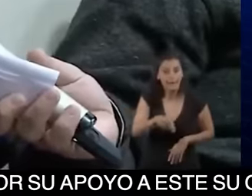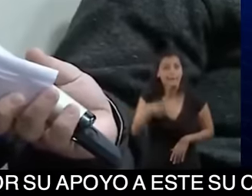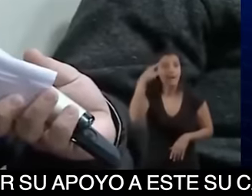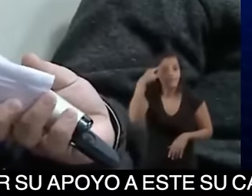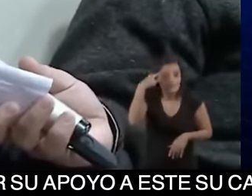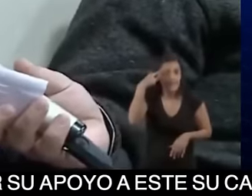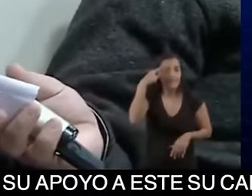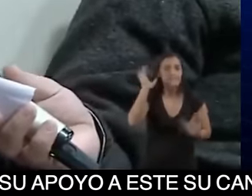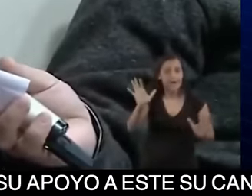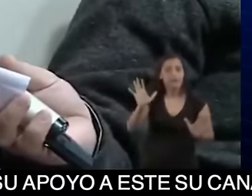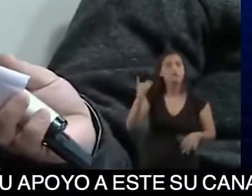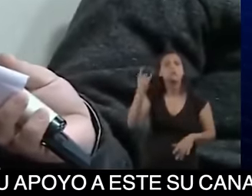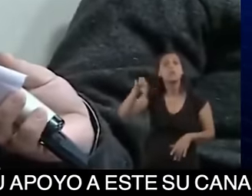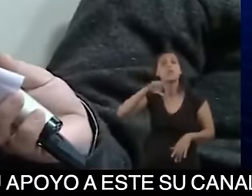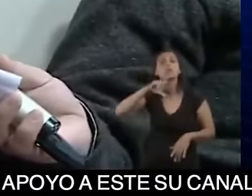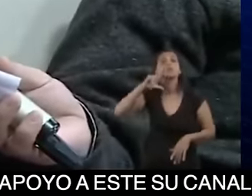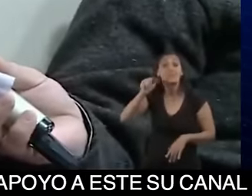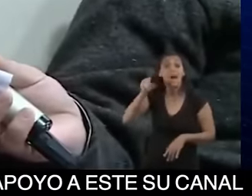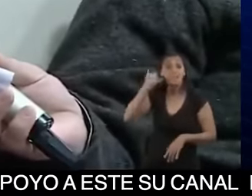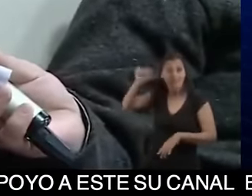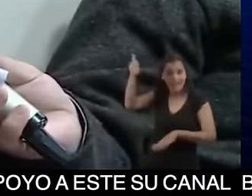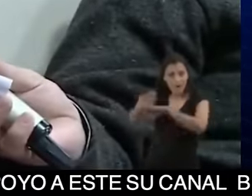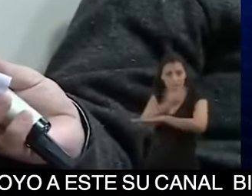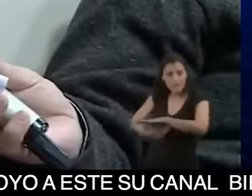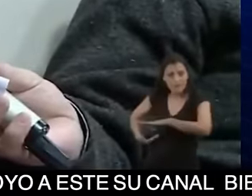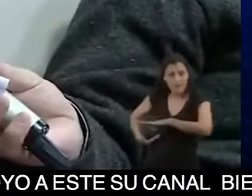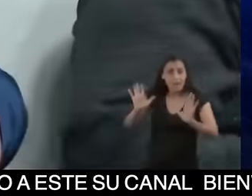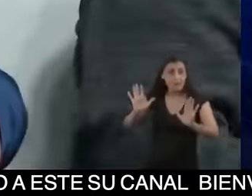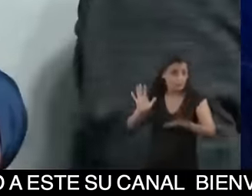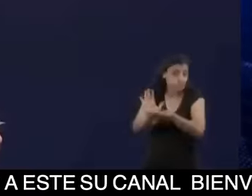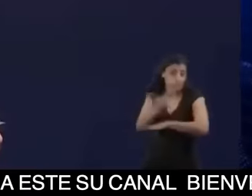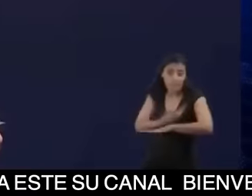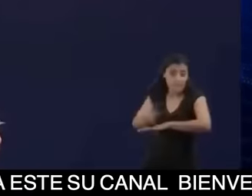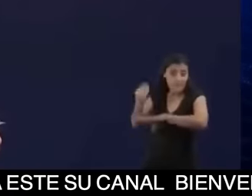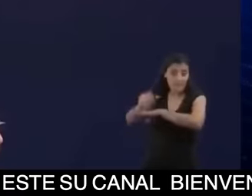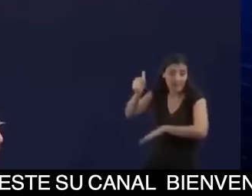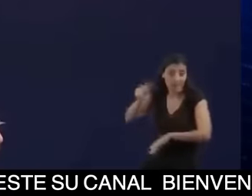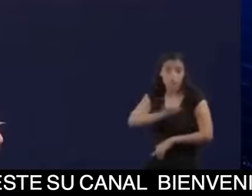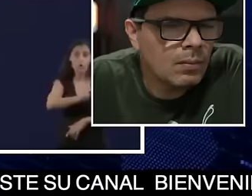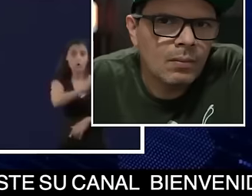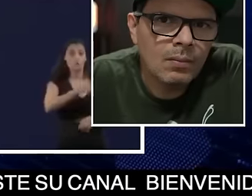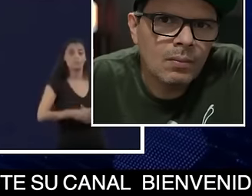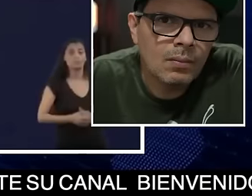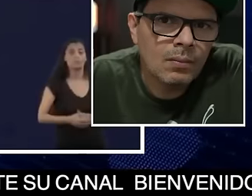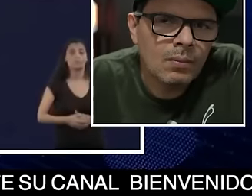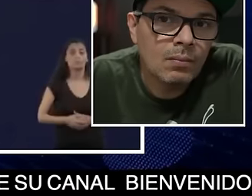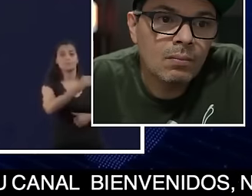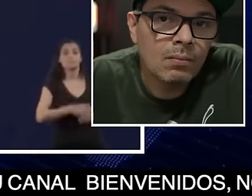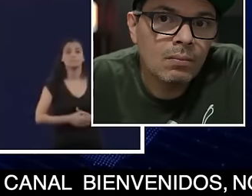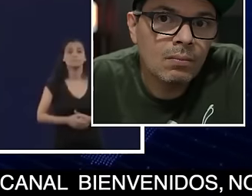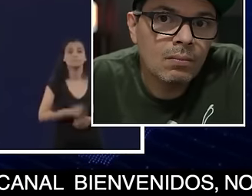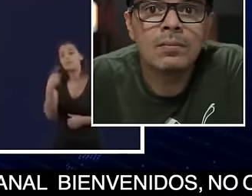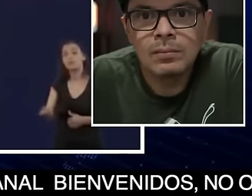cree que entonces elmundo gonzále ganó las elecciones y es el presidente electo No sí